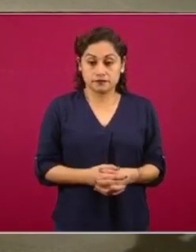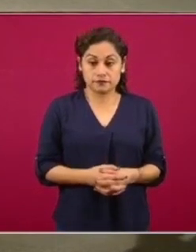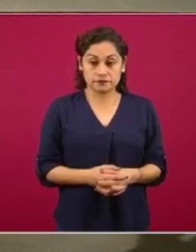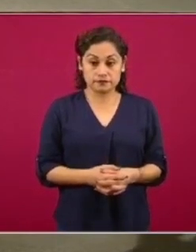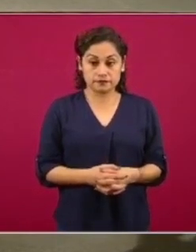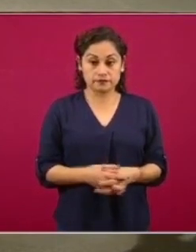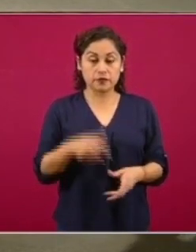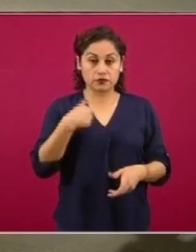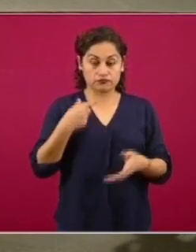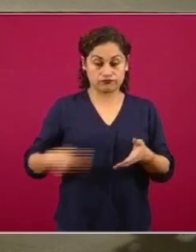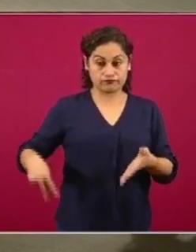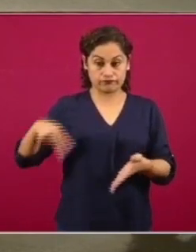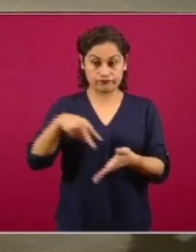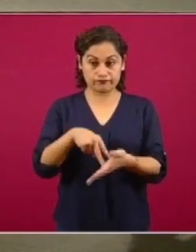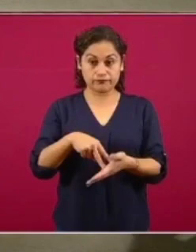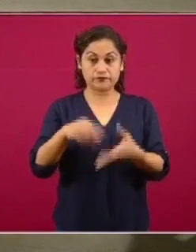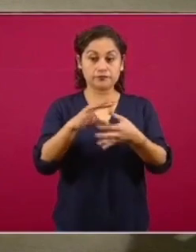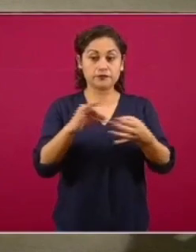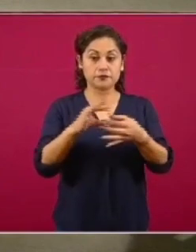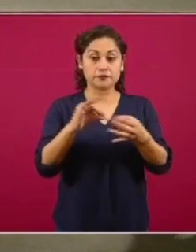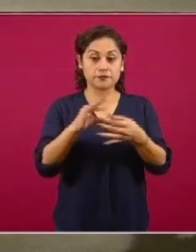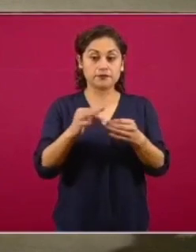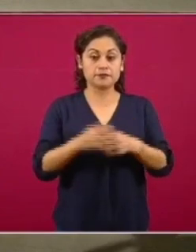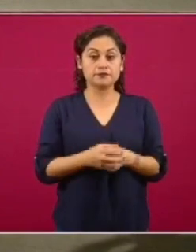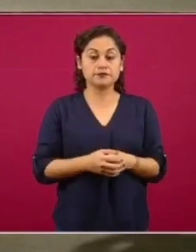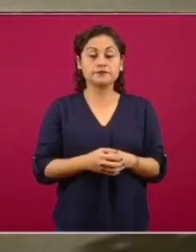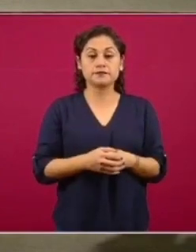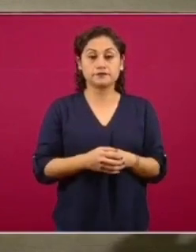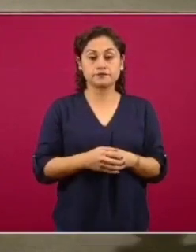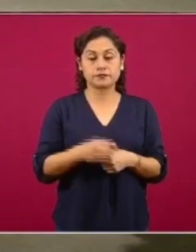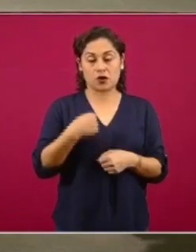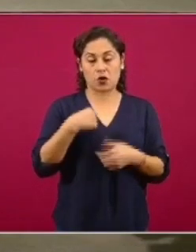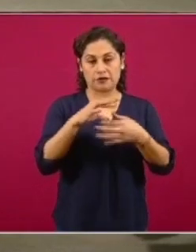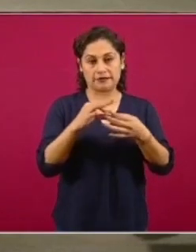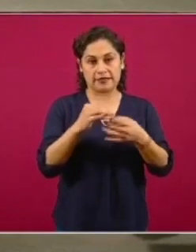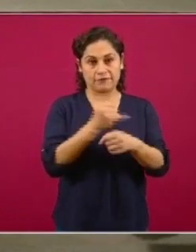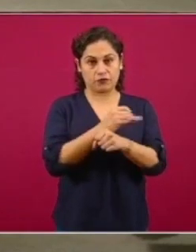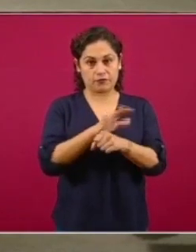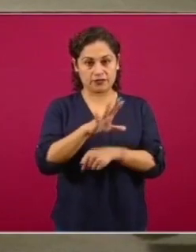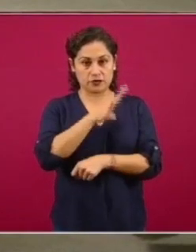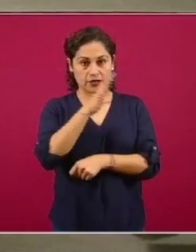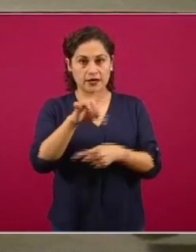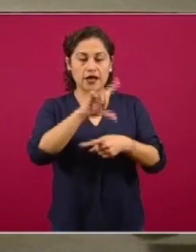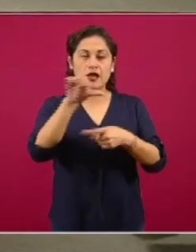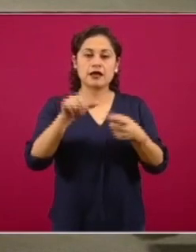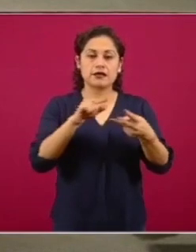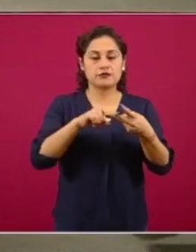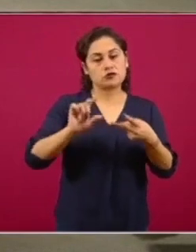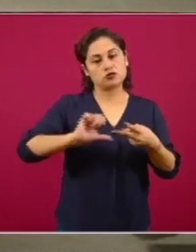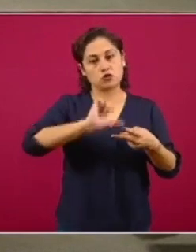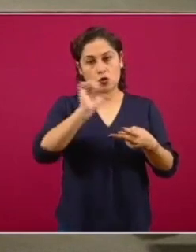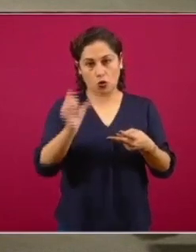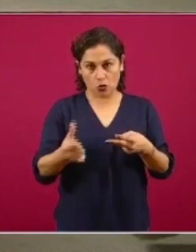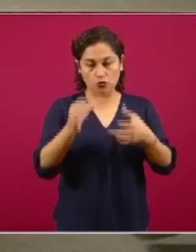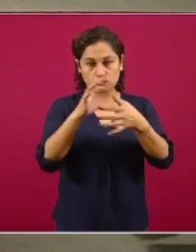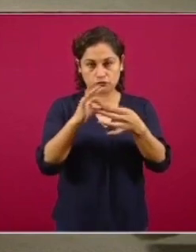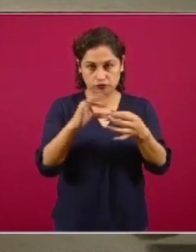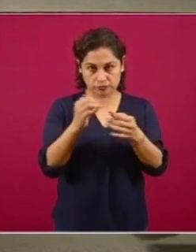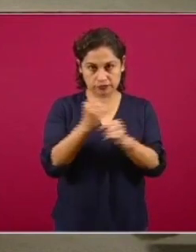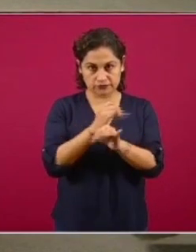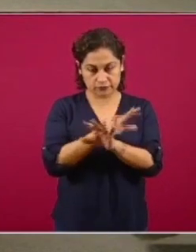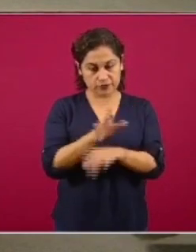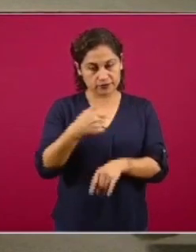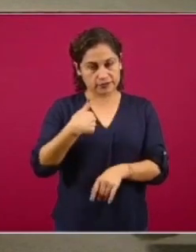me voy a poner de pie, vamos a ver el primer componente, después el segundo y posteriormente. Qué